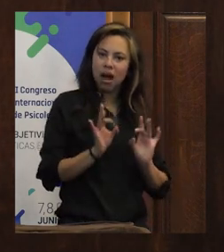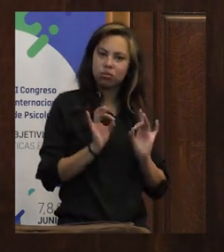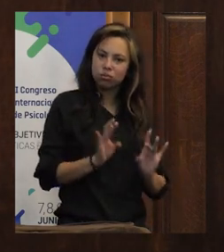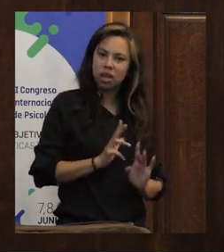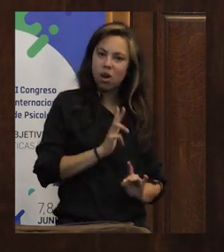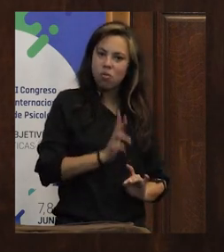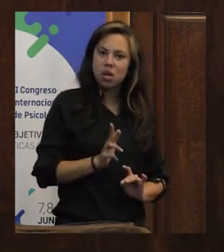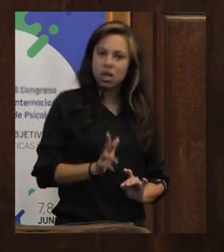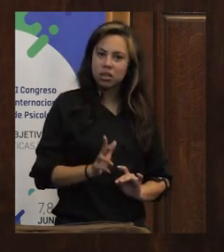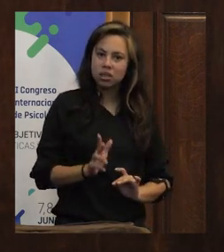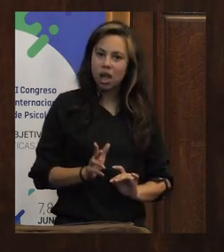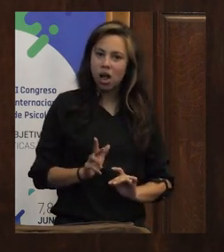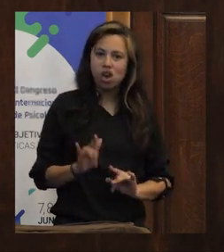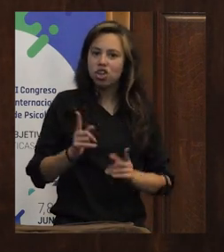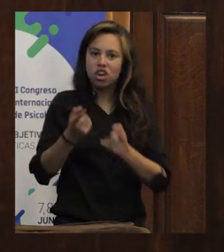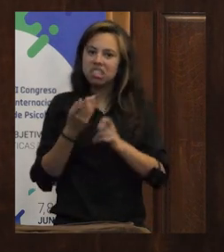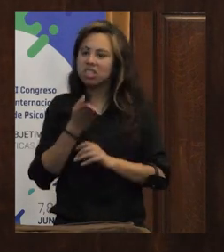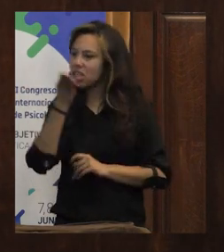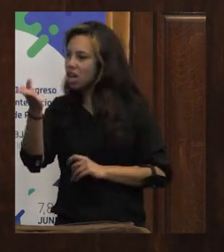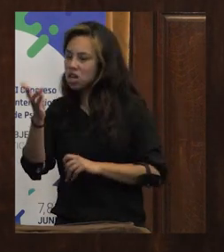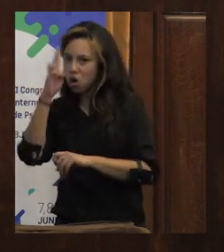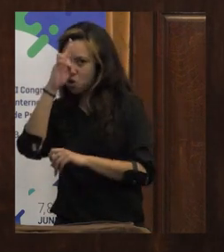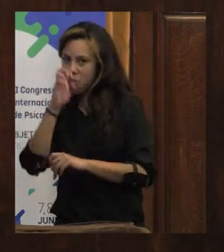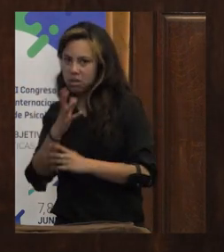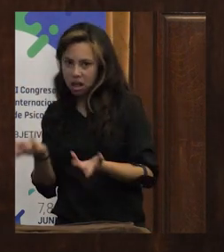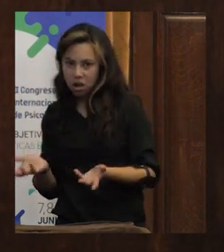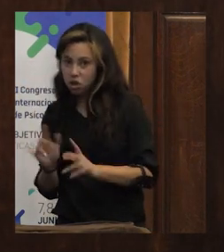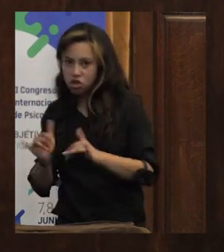que existem na periferia de São Paulo, por